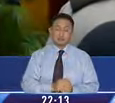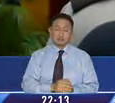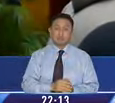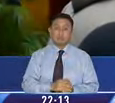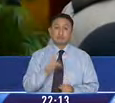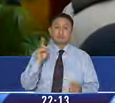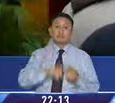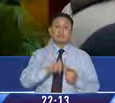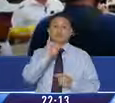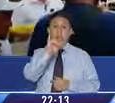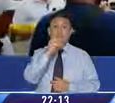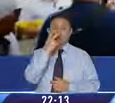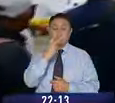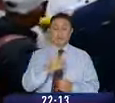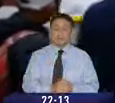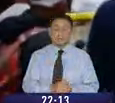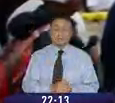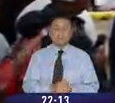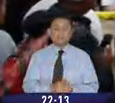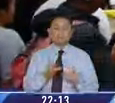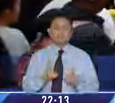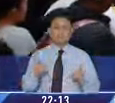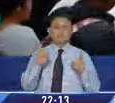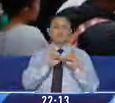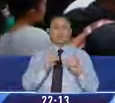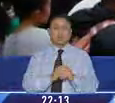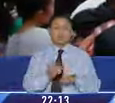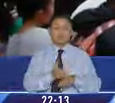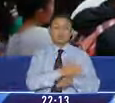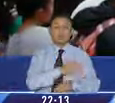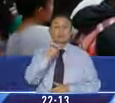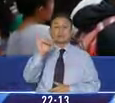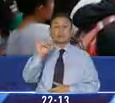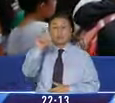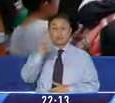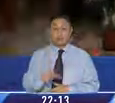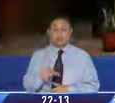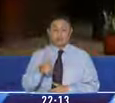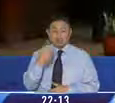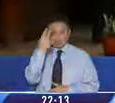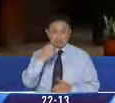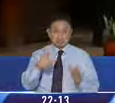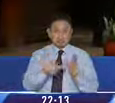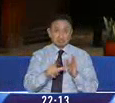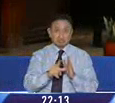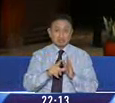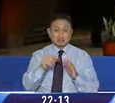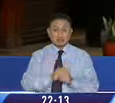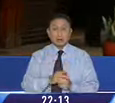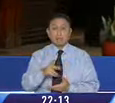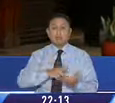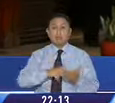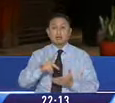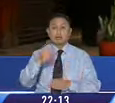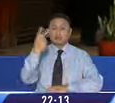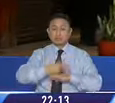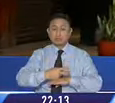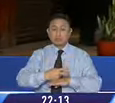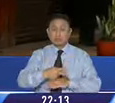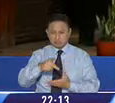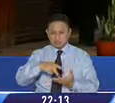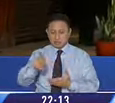el día sábado son vistos. Según los registros, el sábado anterior el ciudadano salió del hotel. En recepción pagó 2 días más de